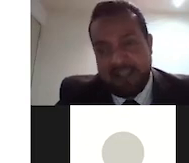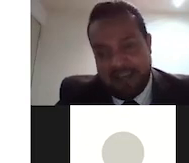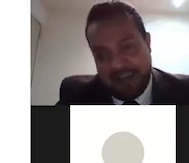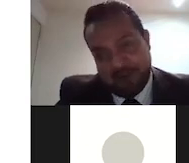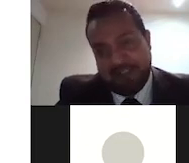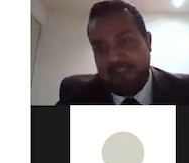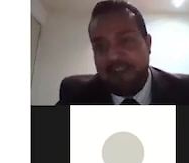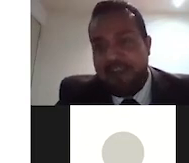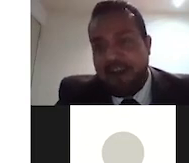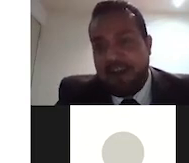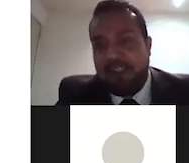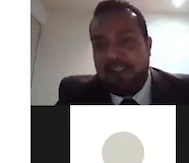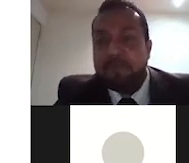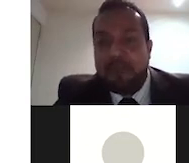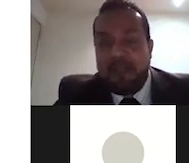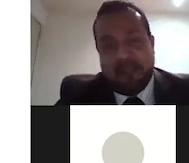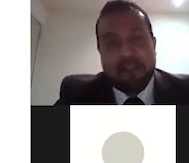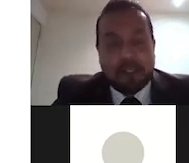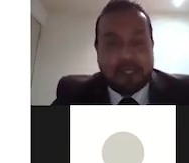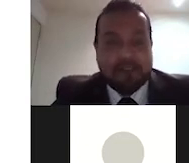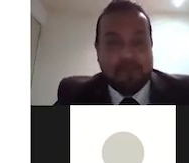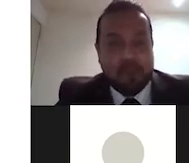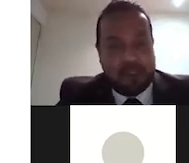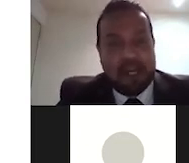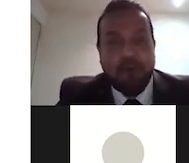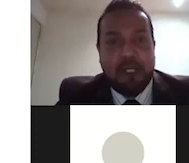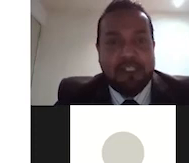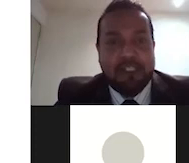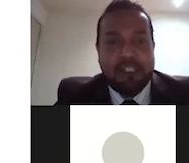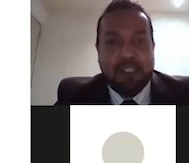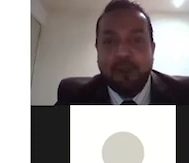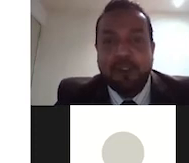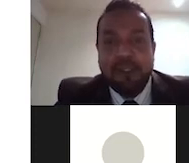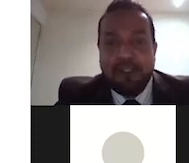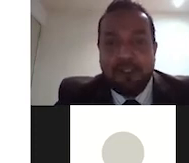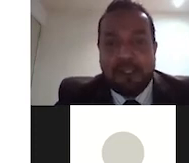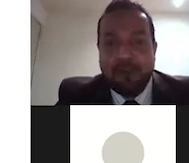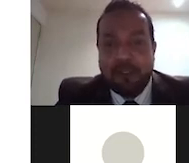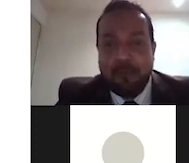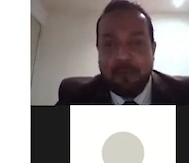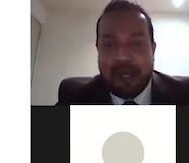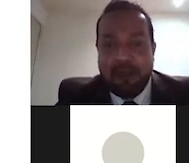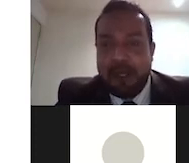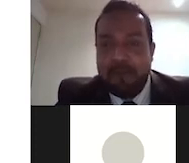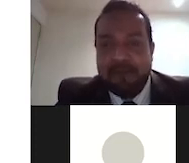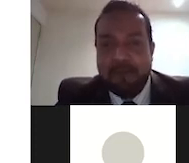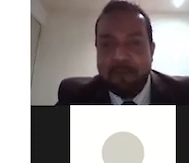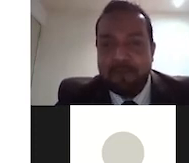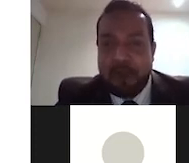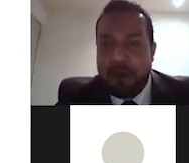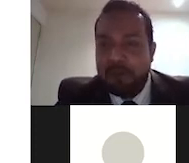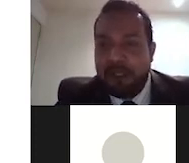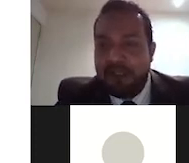y ahora sí ahí sí que te cuentan que estamos en el aula chicos yo sé que es un poquito complicado virtualmente